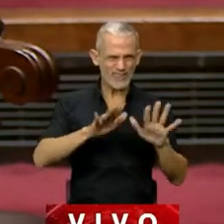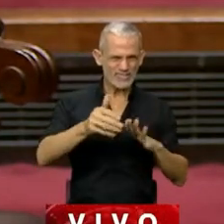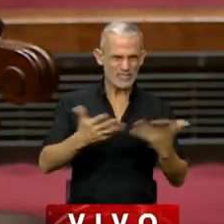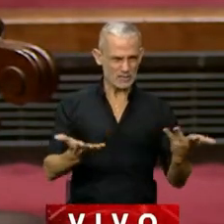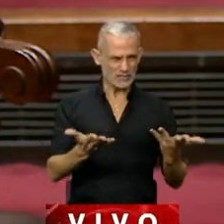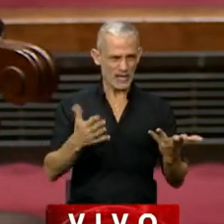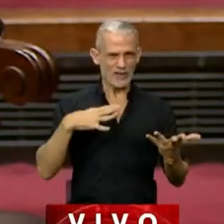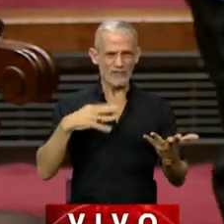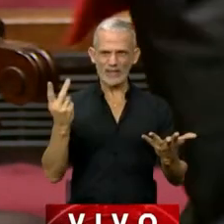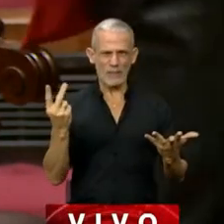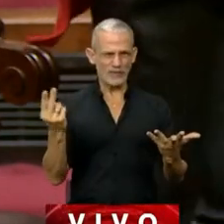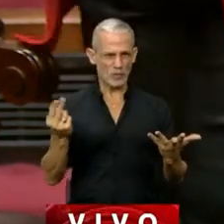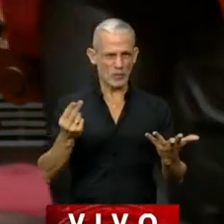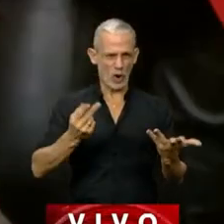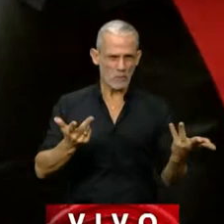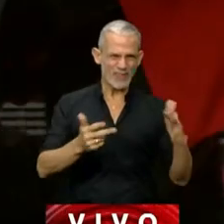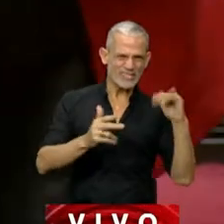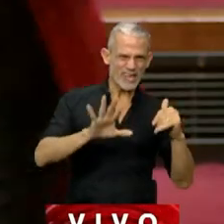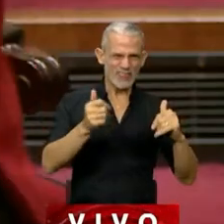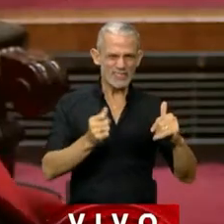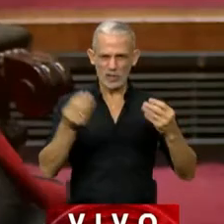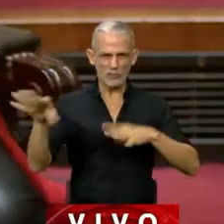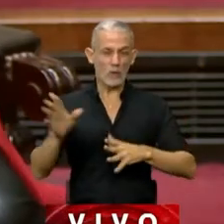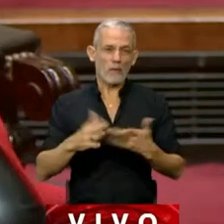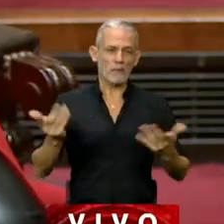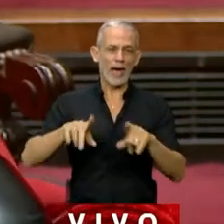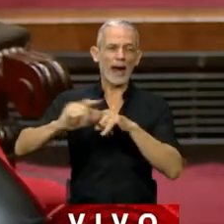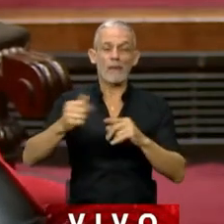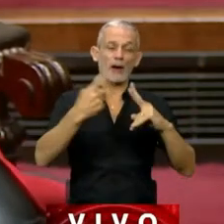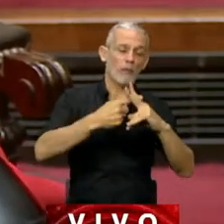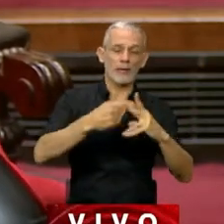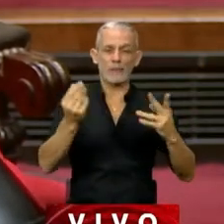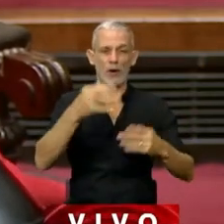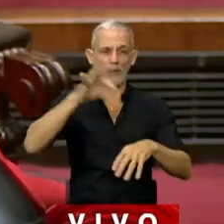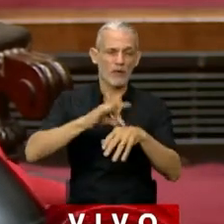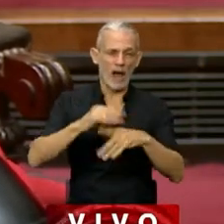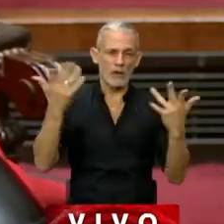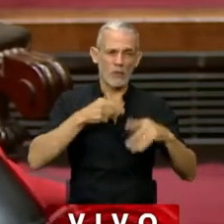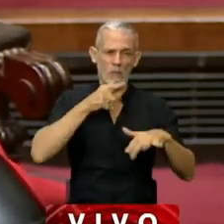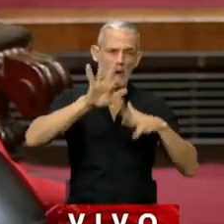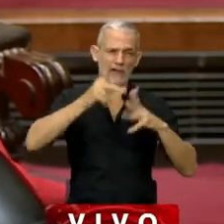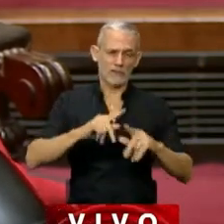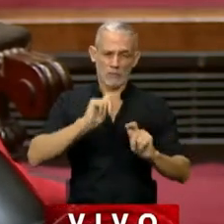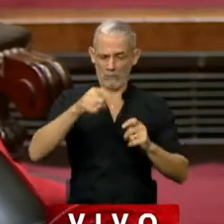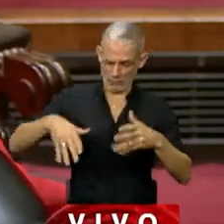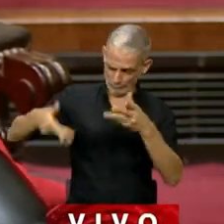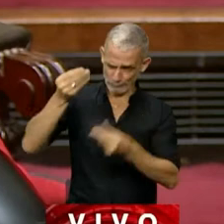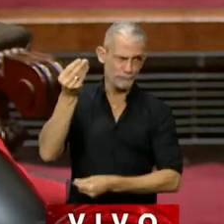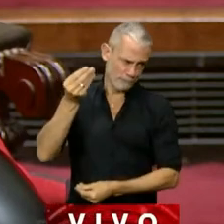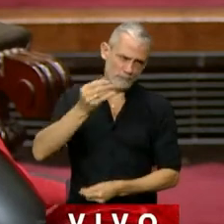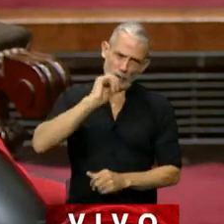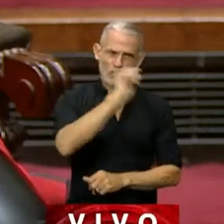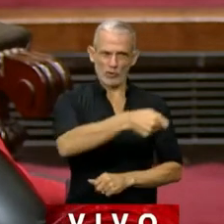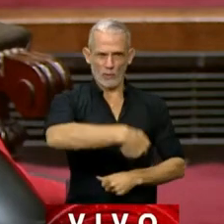no sobran varios medicamentos que después cuando un tío un hermano o un primo tiene algo parecido lo que nosotros queremos que estuvimos nosotros